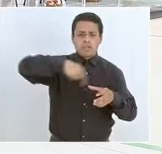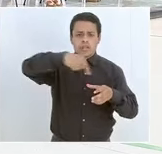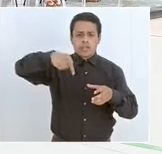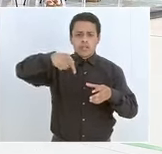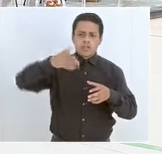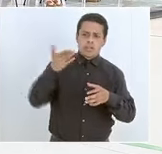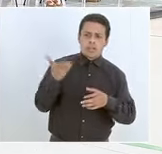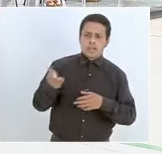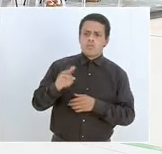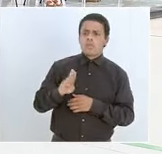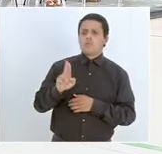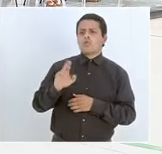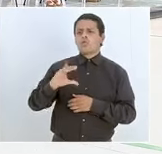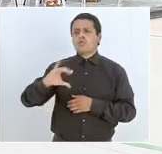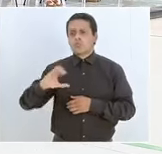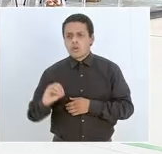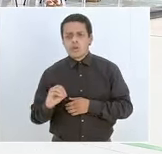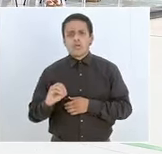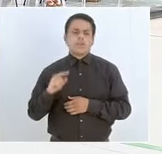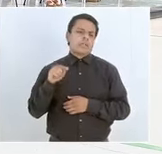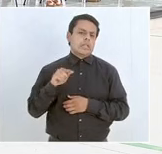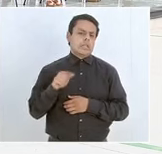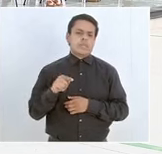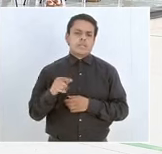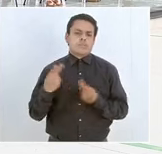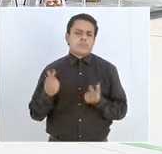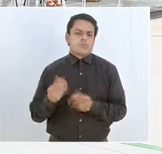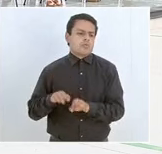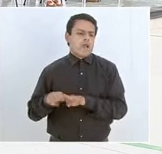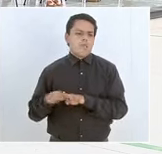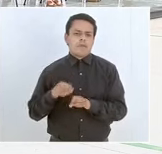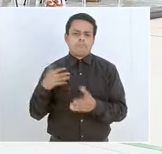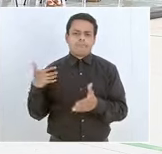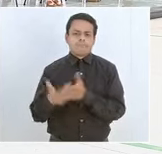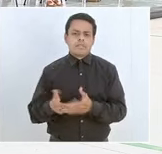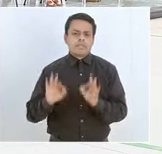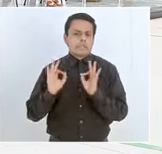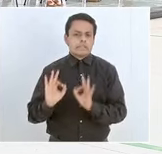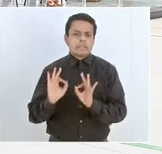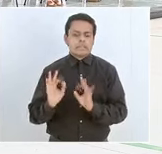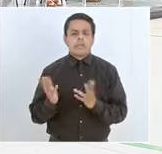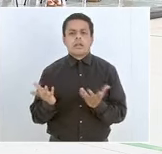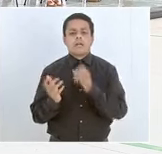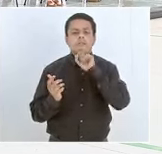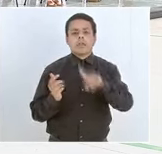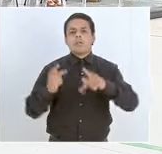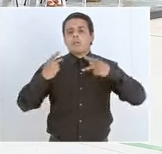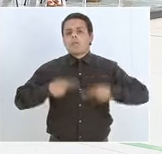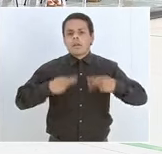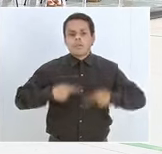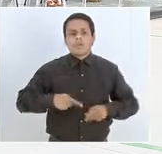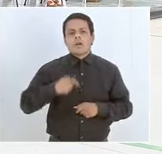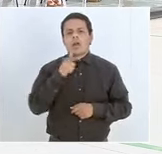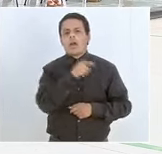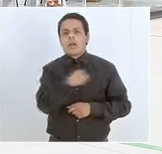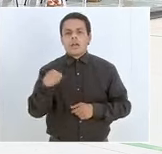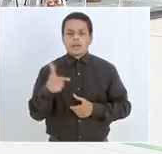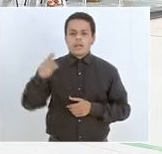comandante Bucio, por el trabajo que ha llevado a cabo, a todos los elementos que están